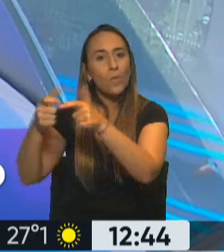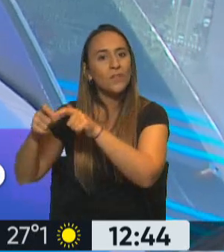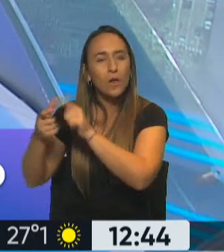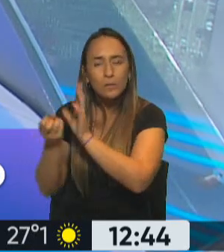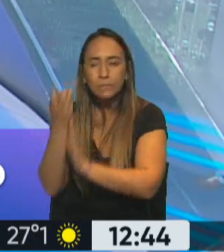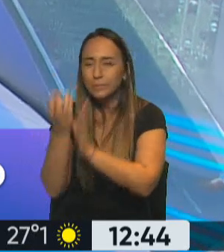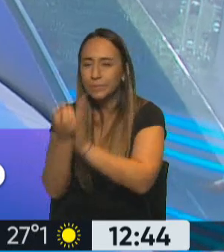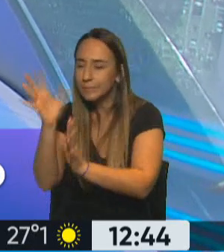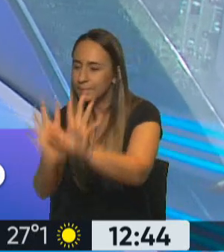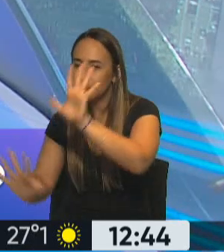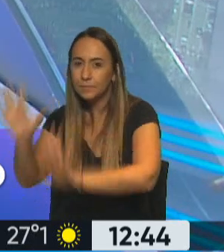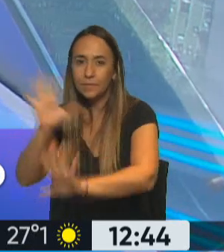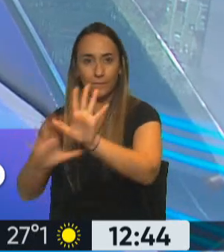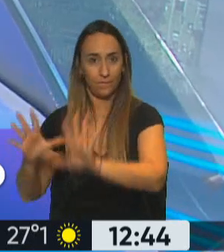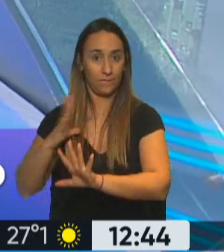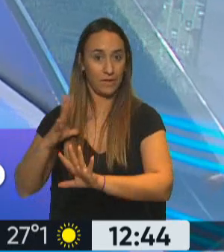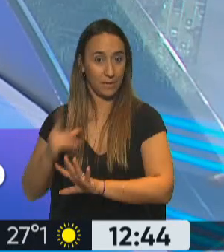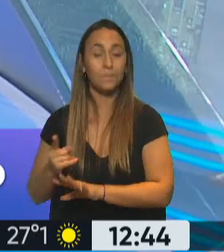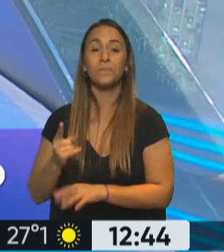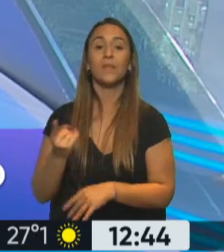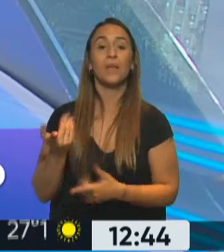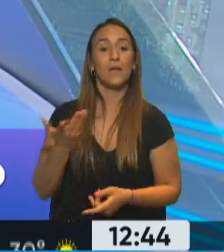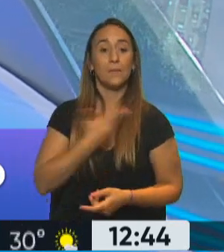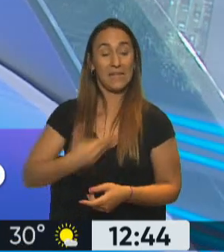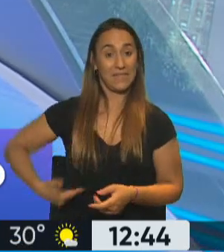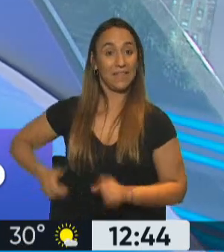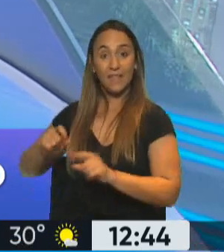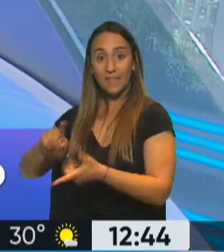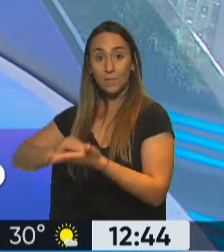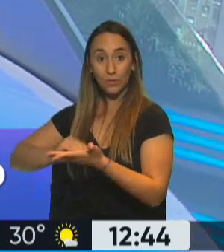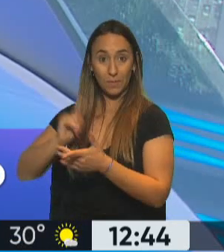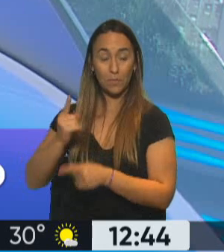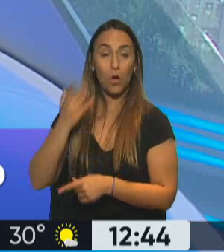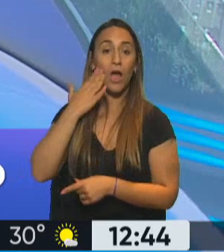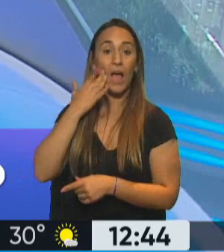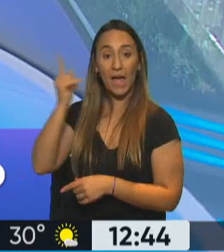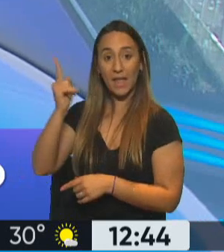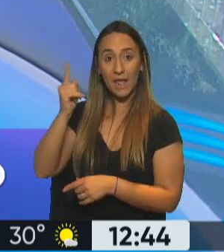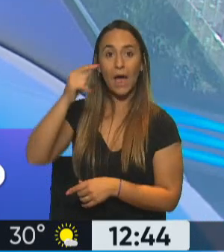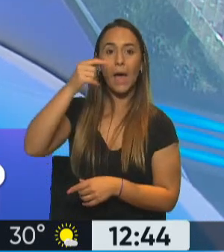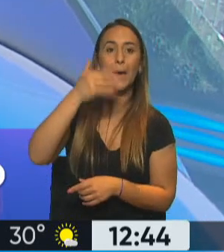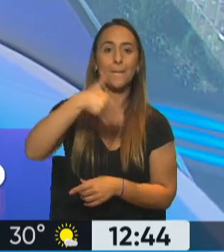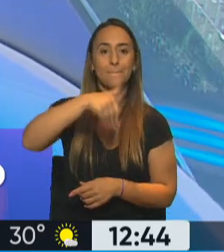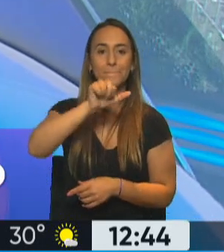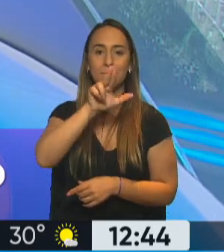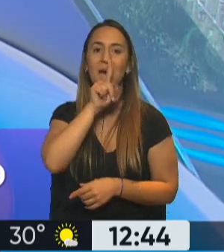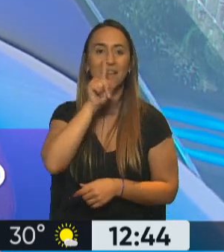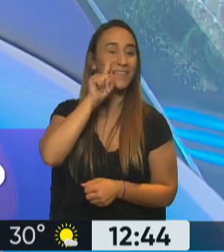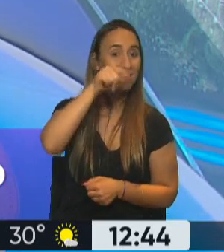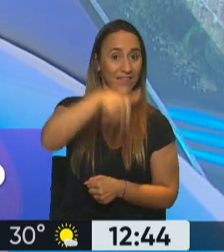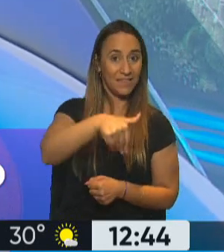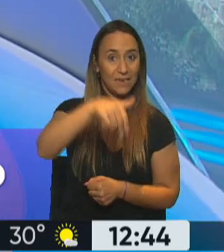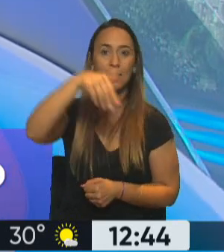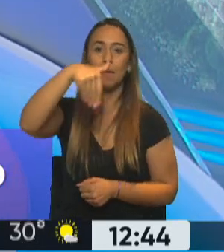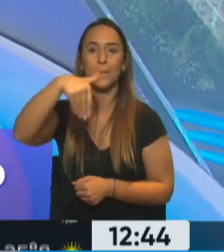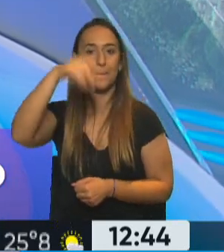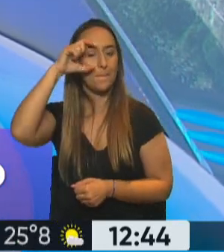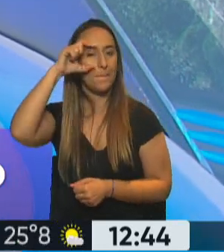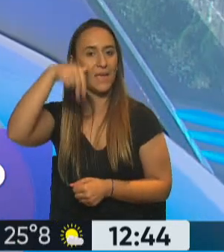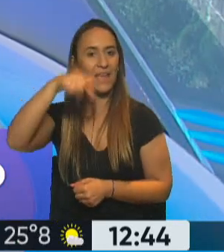oficina del presidente de la Cámara de Diputados, y ahí lo tenemos en imagen, a Martín Menem, esa oficina es